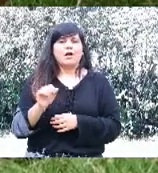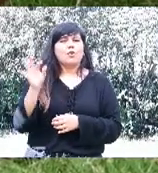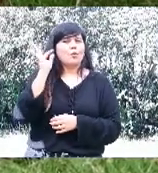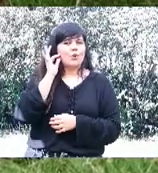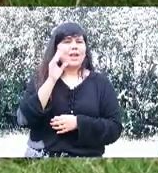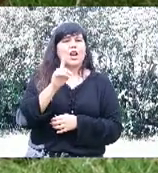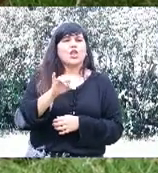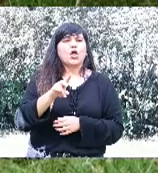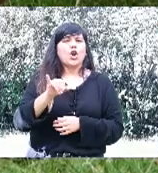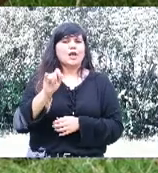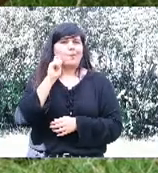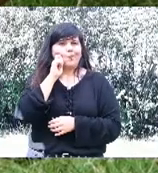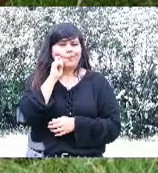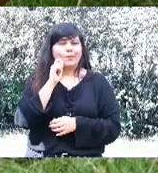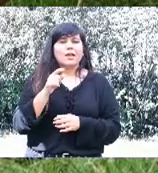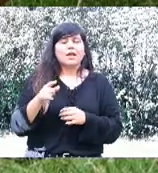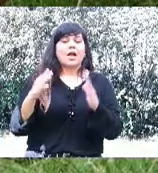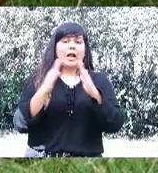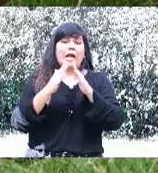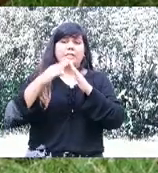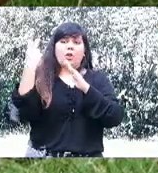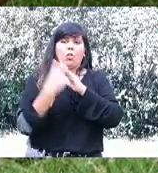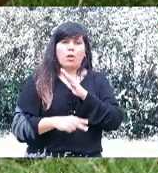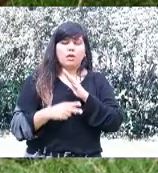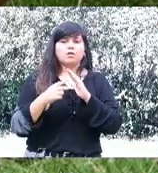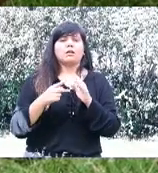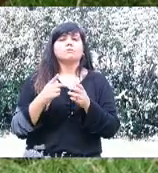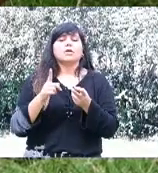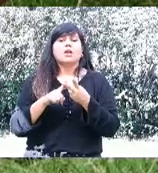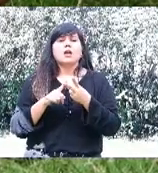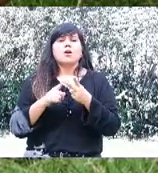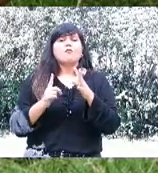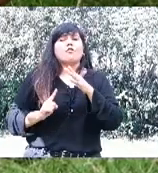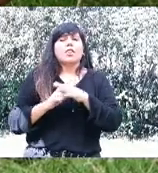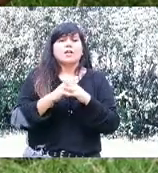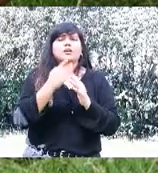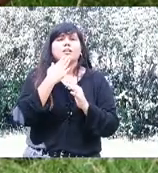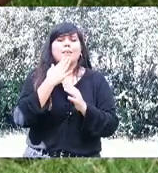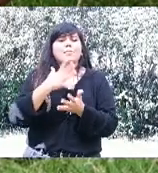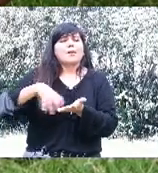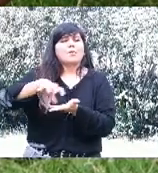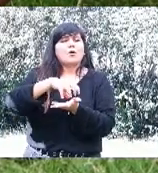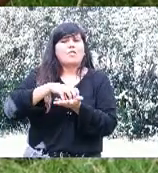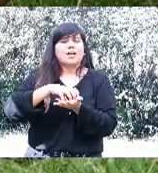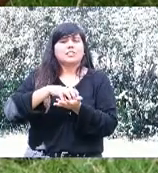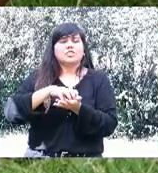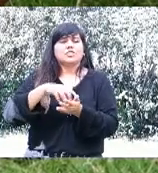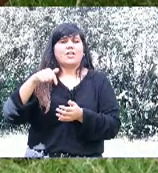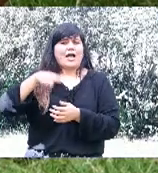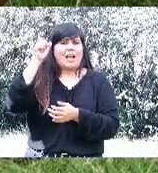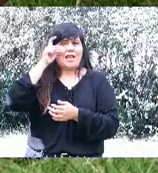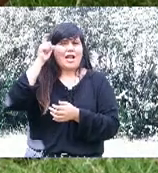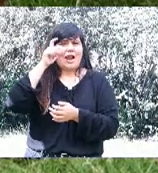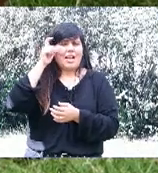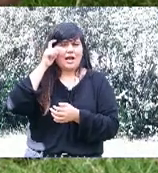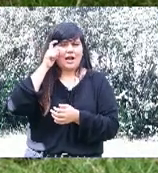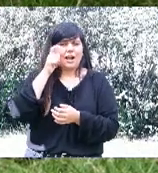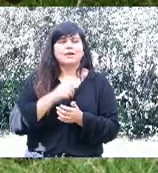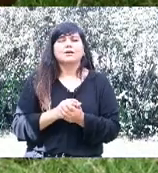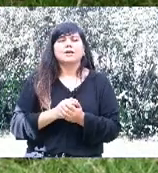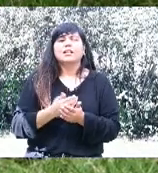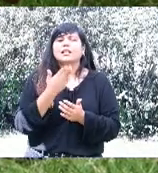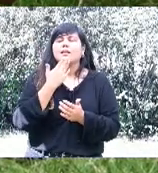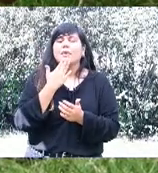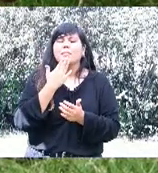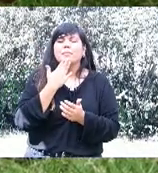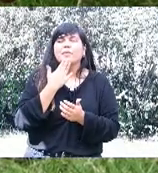Dolly eh dueña de casa parte de las colonas y fundadoras de la población malaquías conchas de aquí de la granja y que también